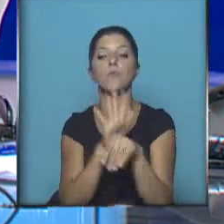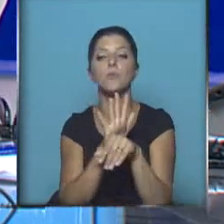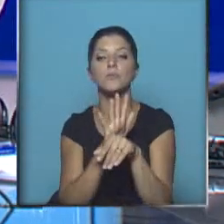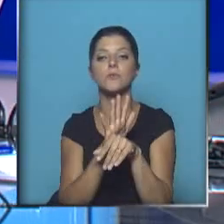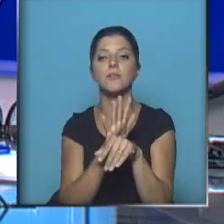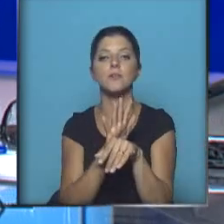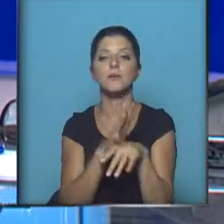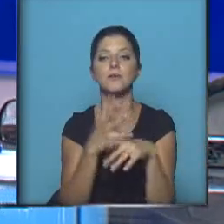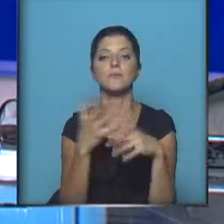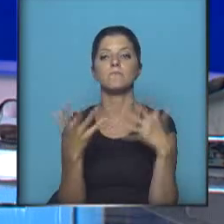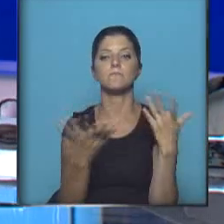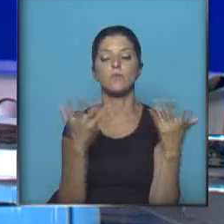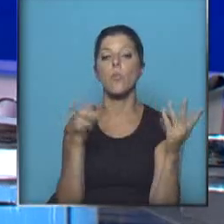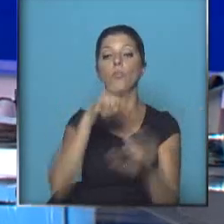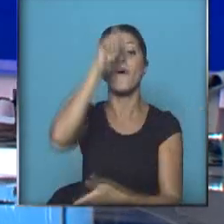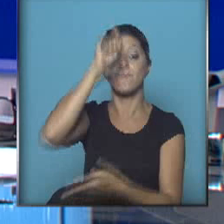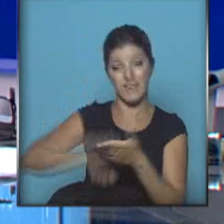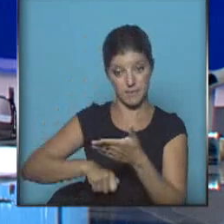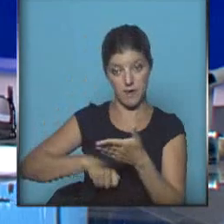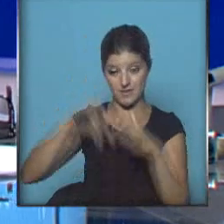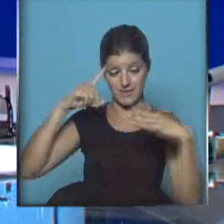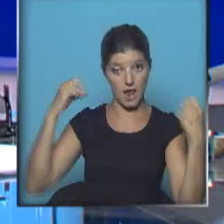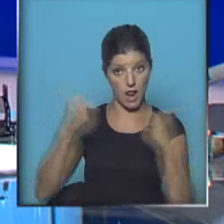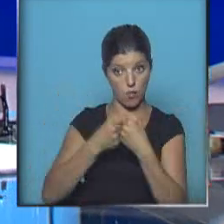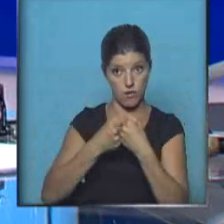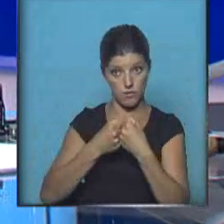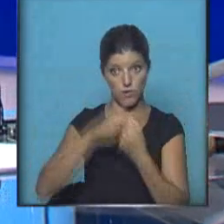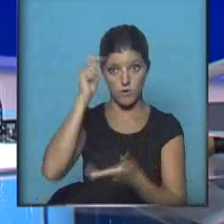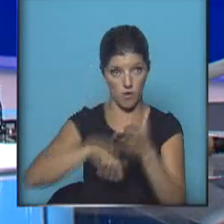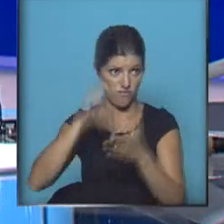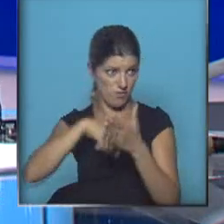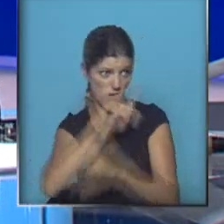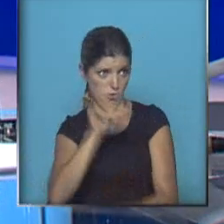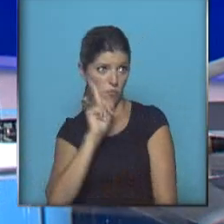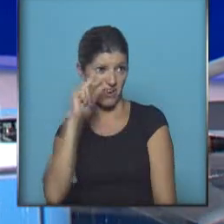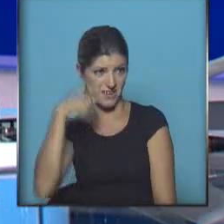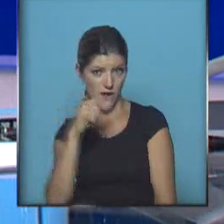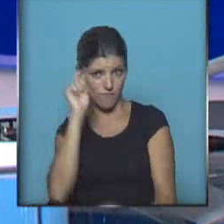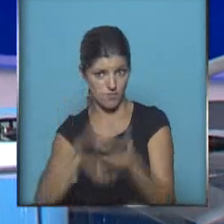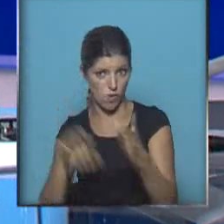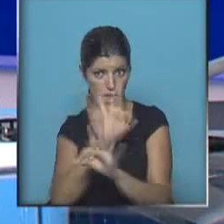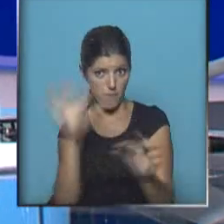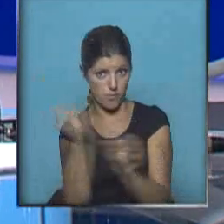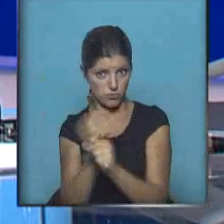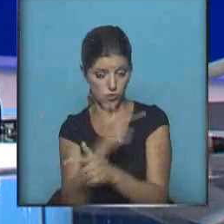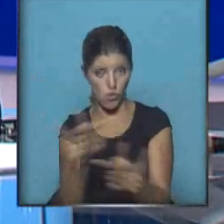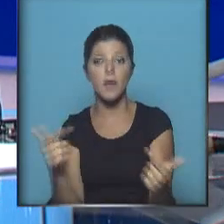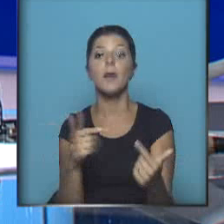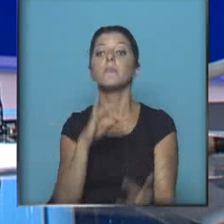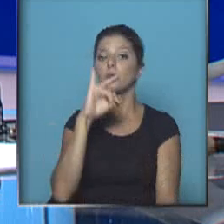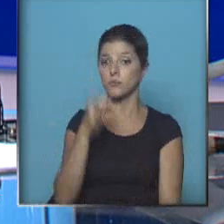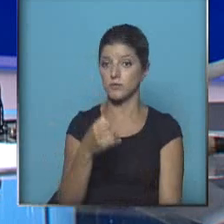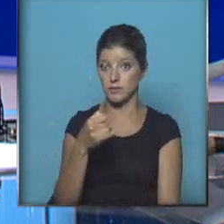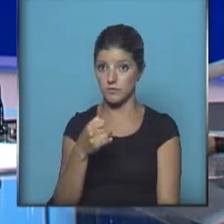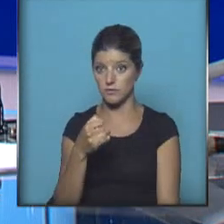del libreto cuando se firmó este memorándum, que en realidad no se firmó porque Irán no lo aprobó, pero sí salió de la